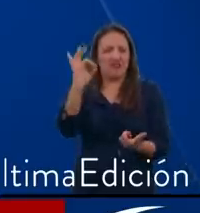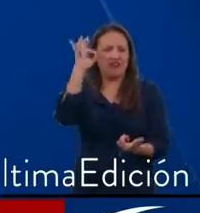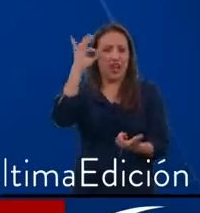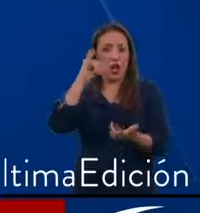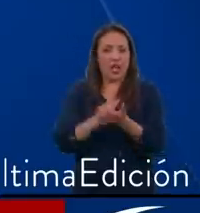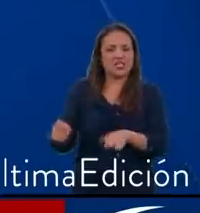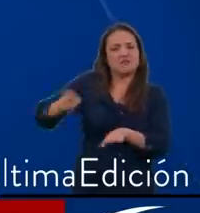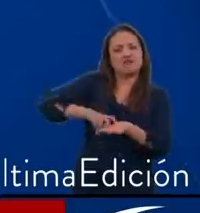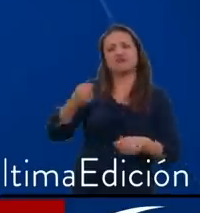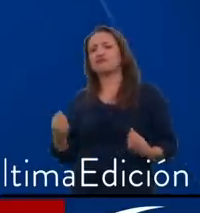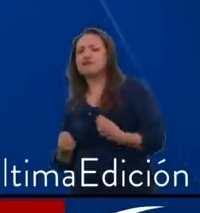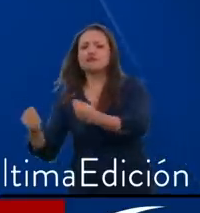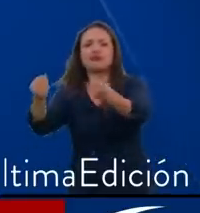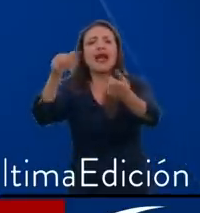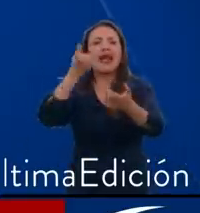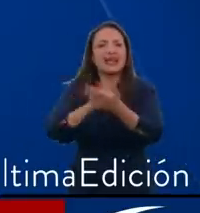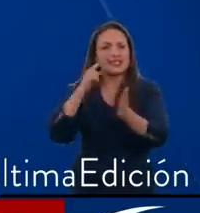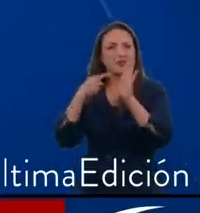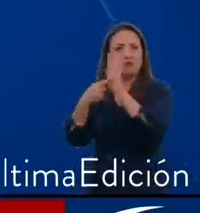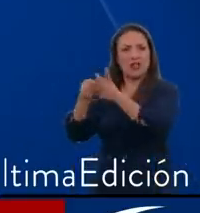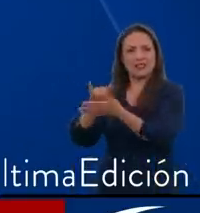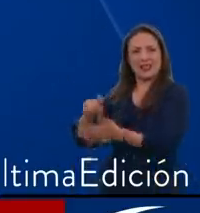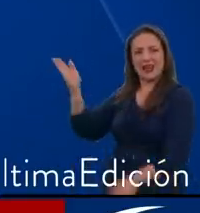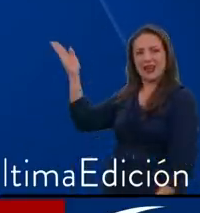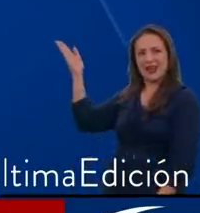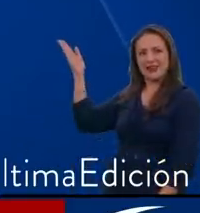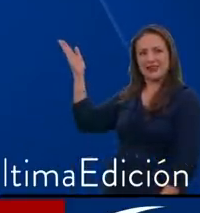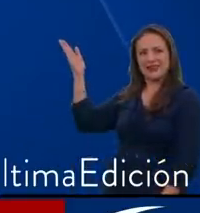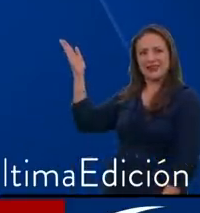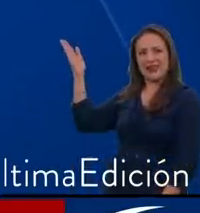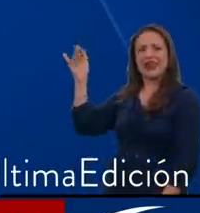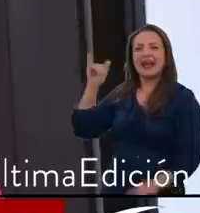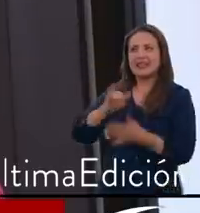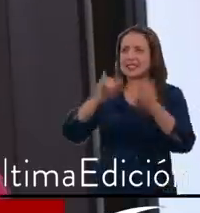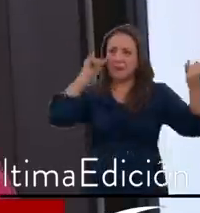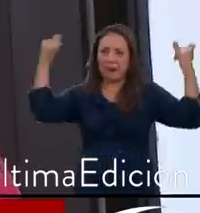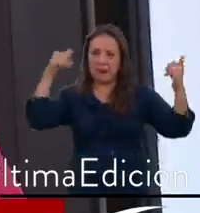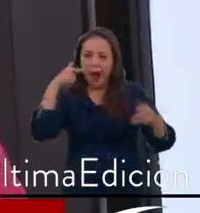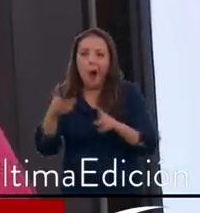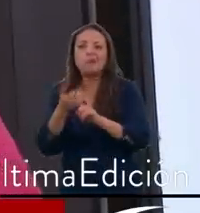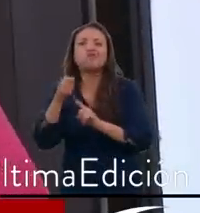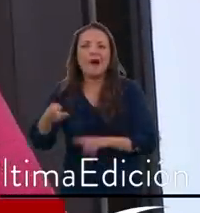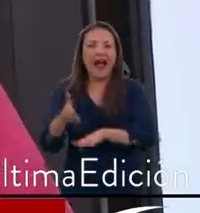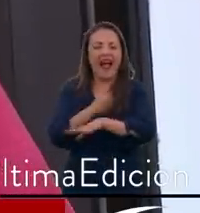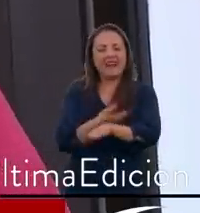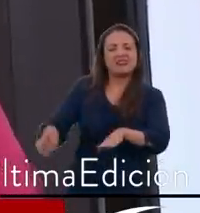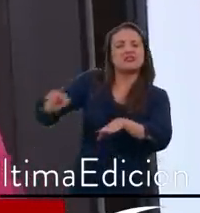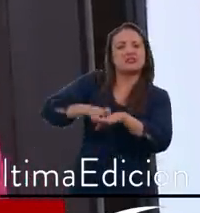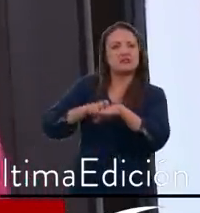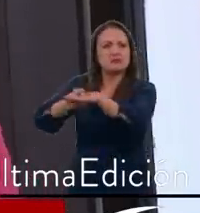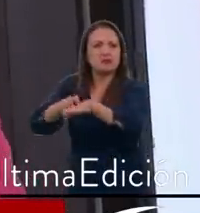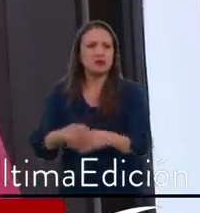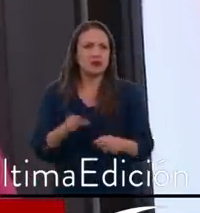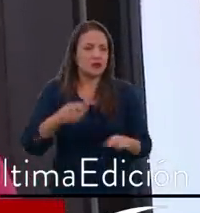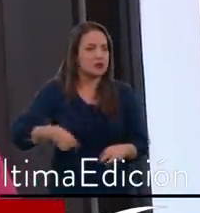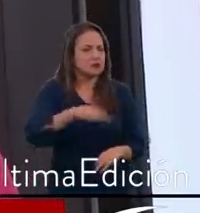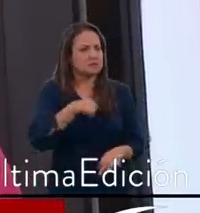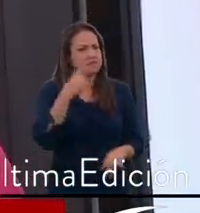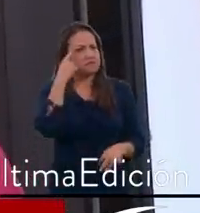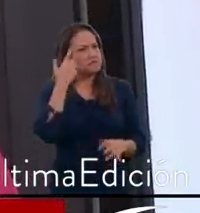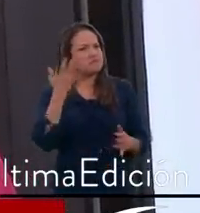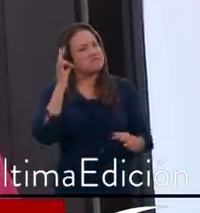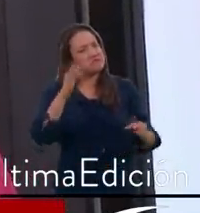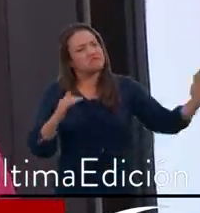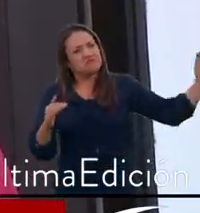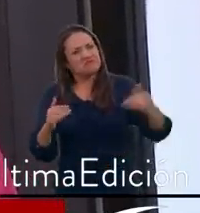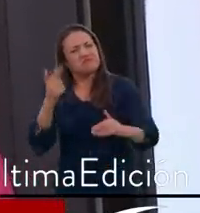día Tal como quedó registrado en este vídeo de cámara de seguridad no esperamos eso esperamos que